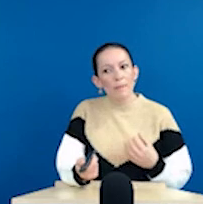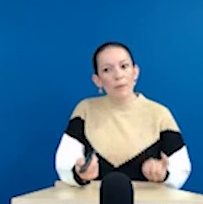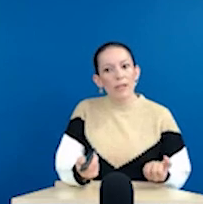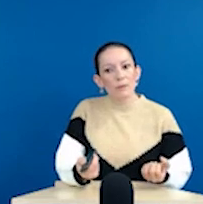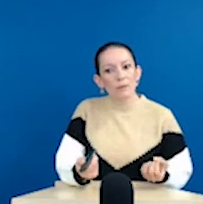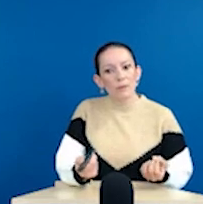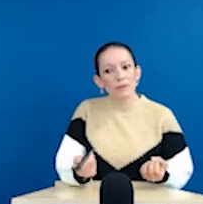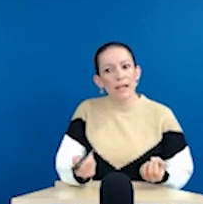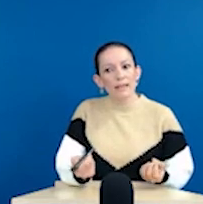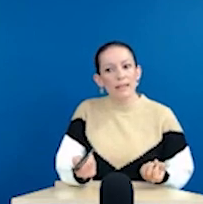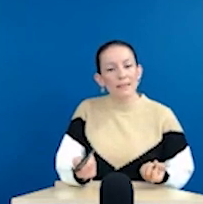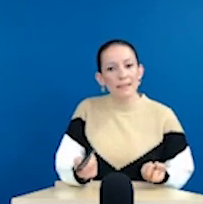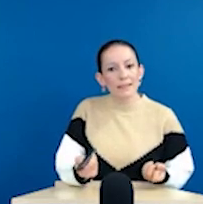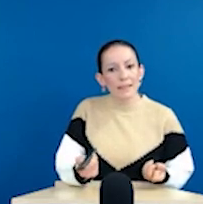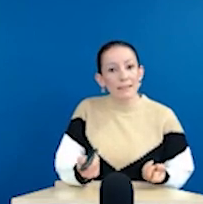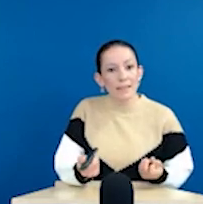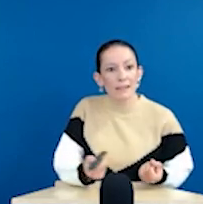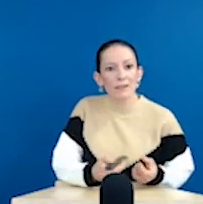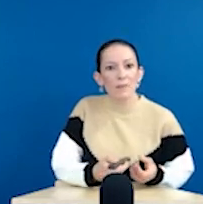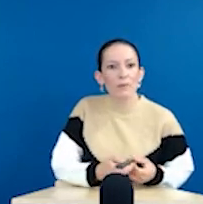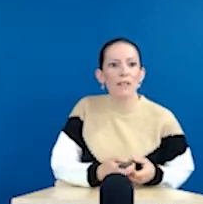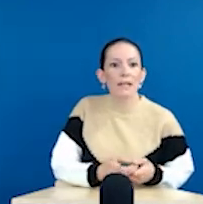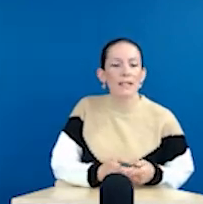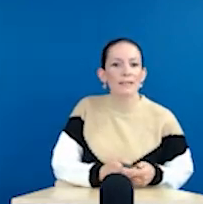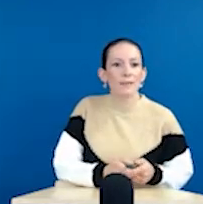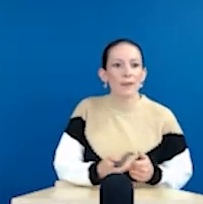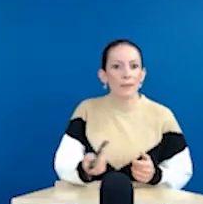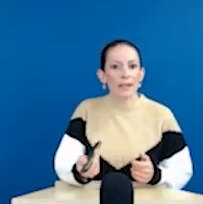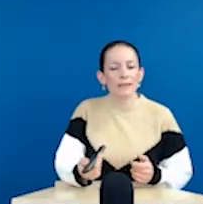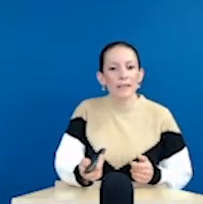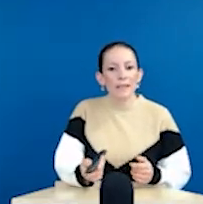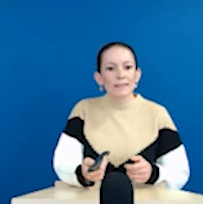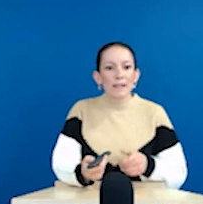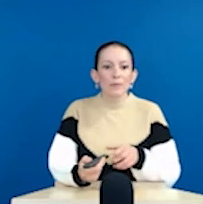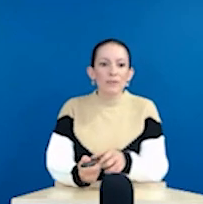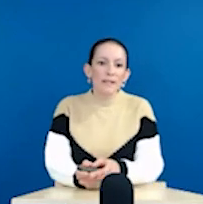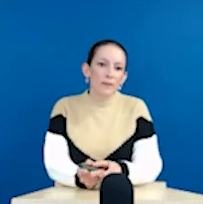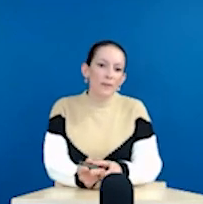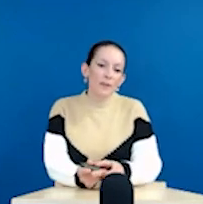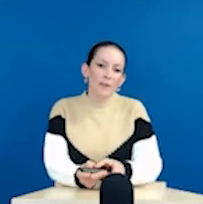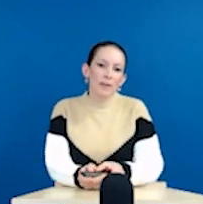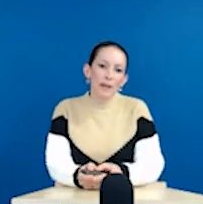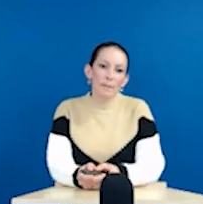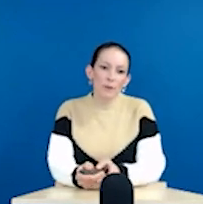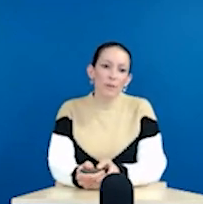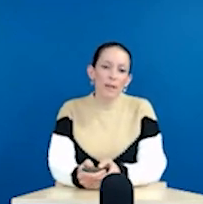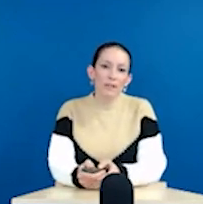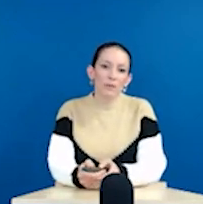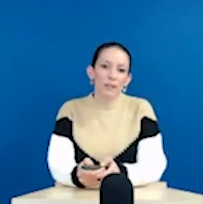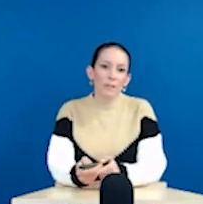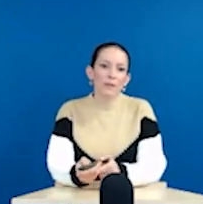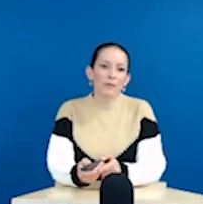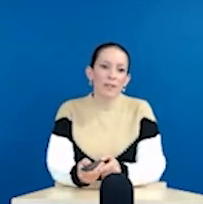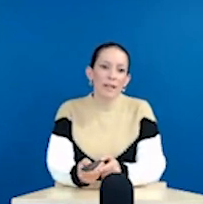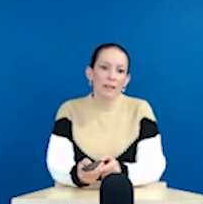hacemos, porque nosotros, al tener las características como auxiliares y enfermeras, estamos dando el mejor apoyo para